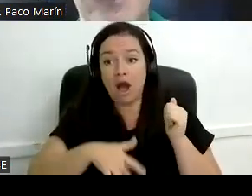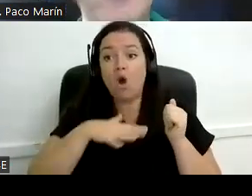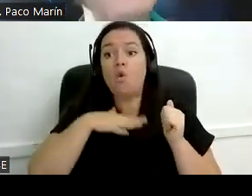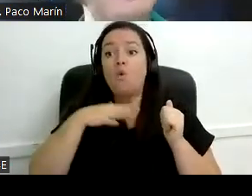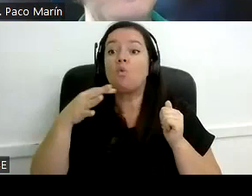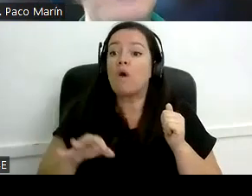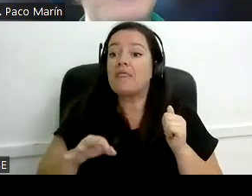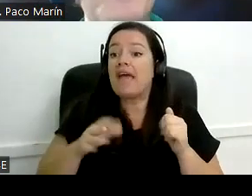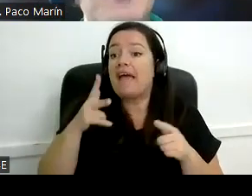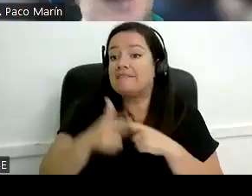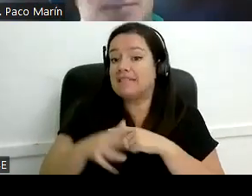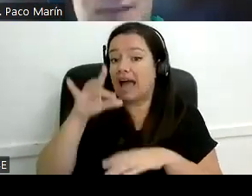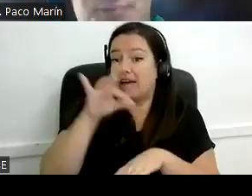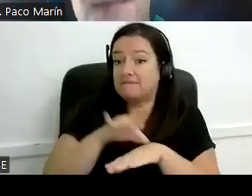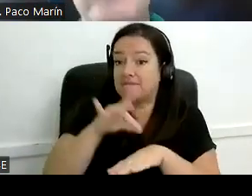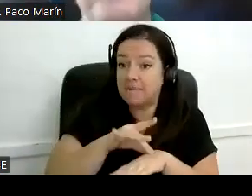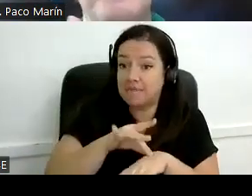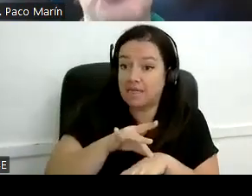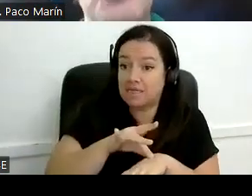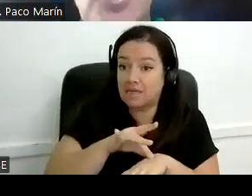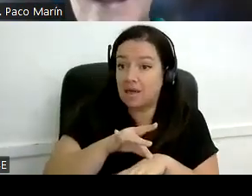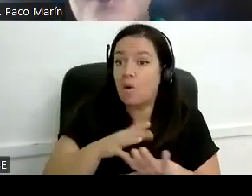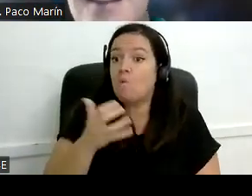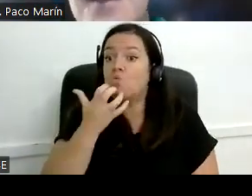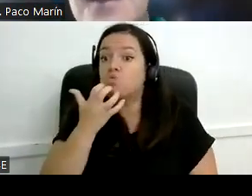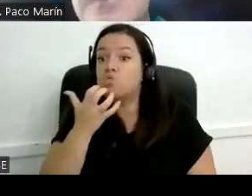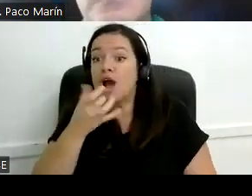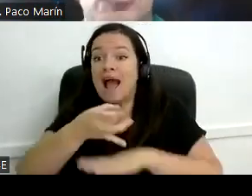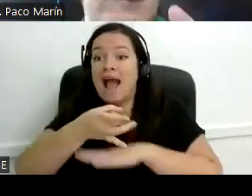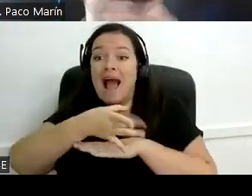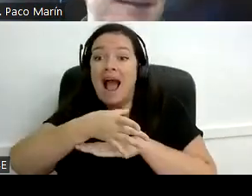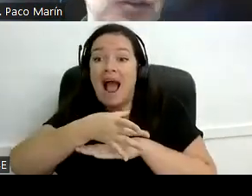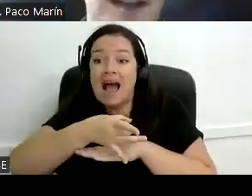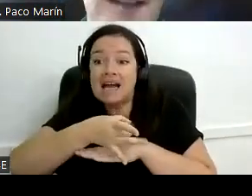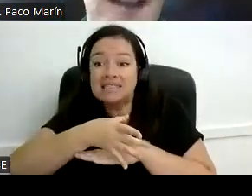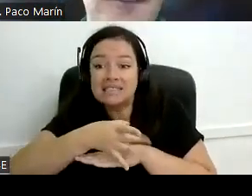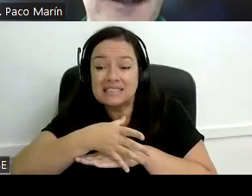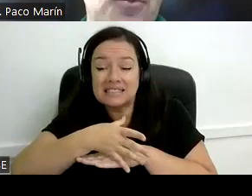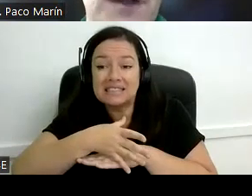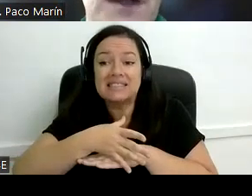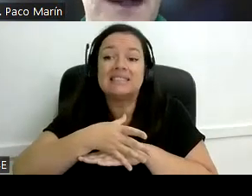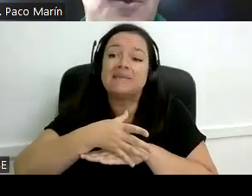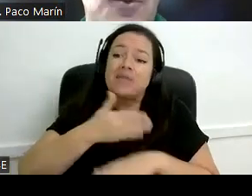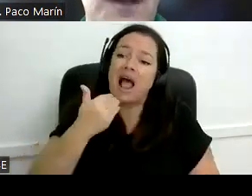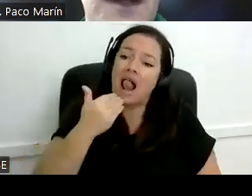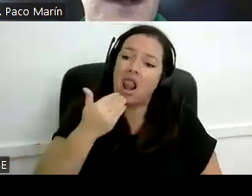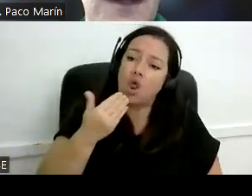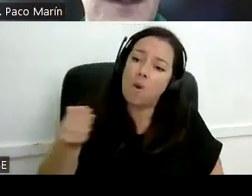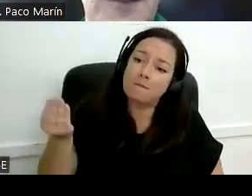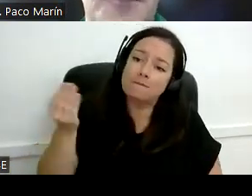produzca esta gastritis. Si es por acidez. Si es por gases, lo que deberíamos añadir algún